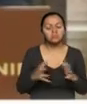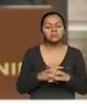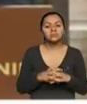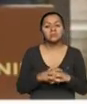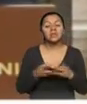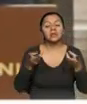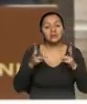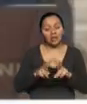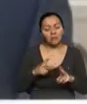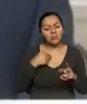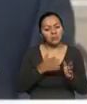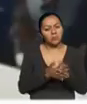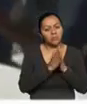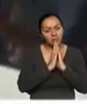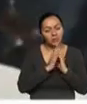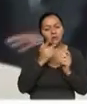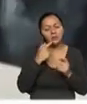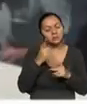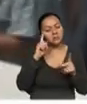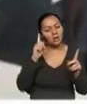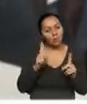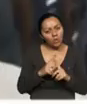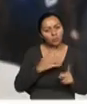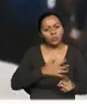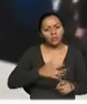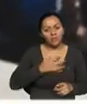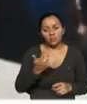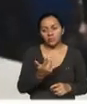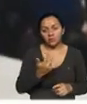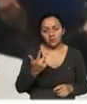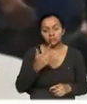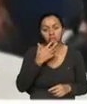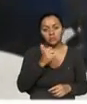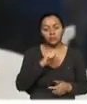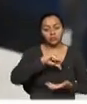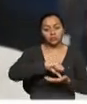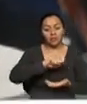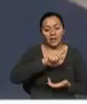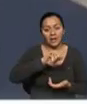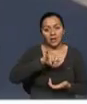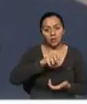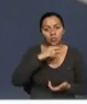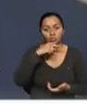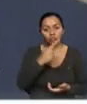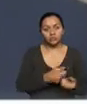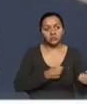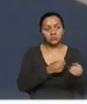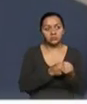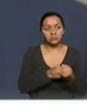Realizó también una petición de tregua humanitaria a la ciudad de Alepo, a la que Rusia respaldó.